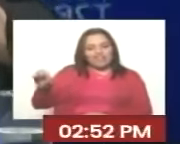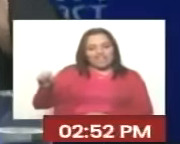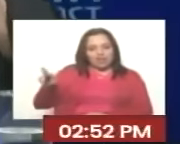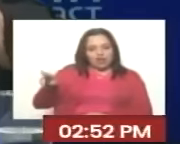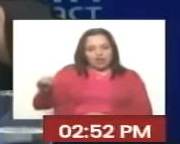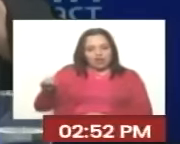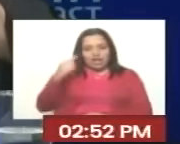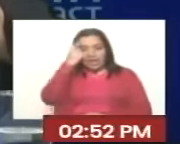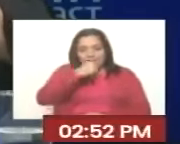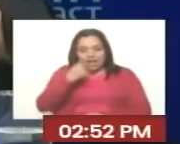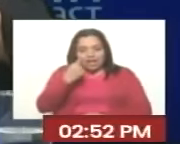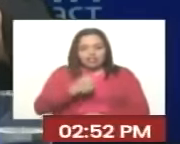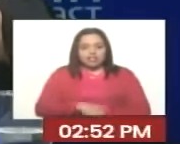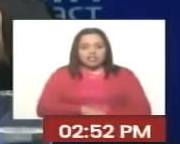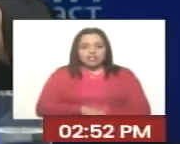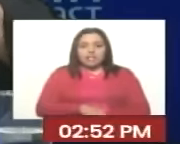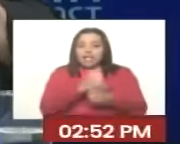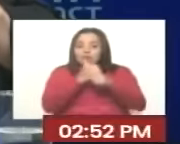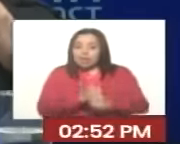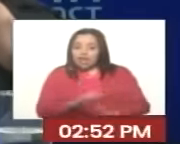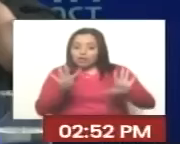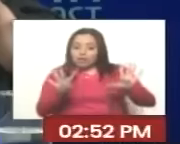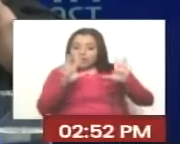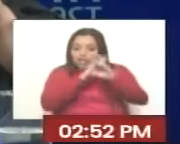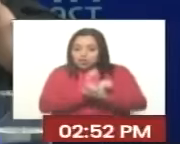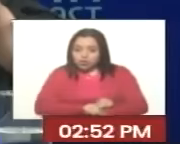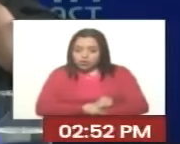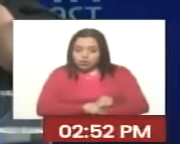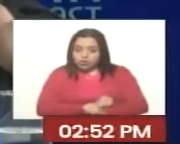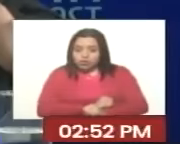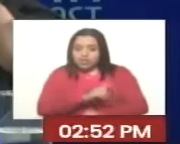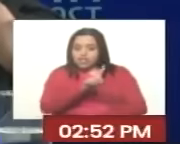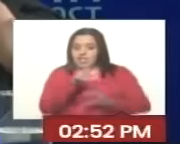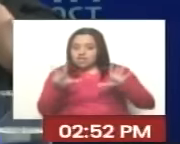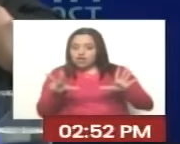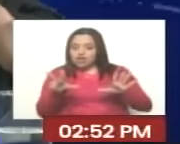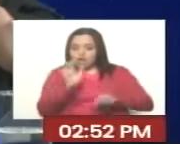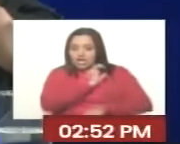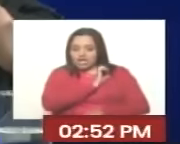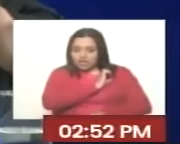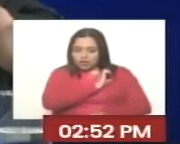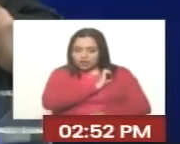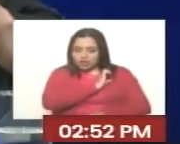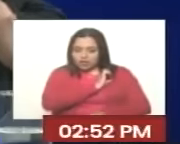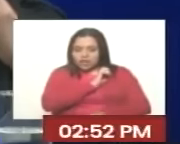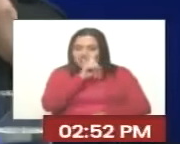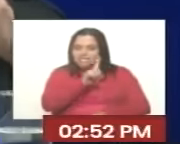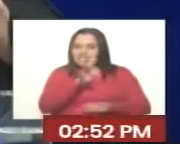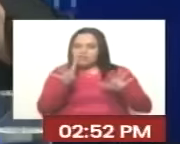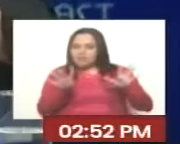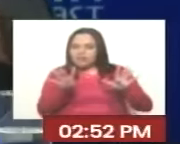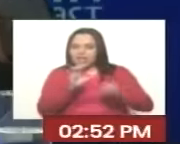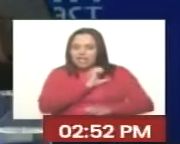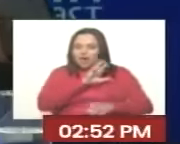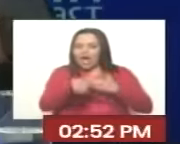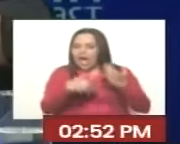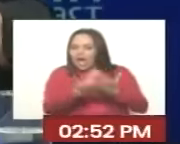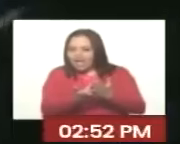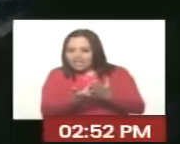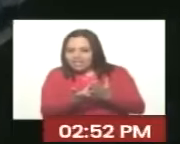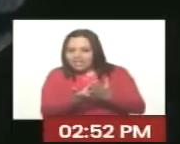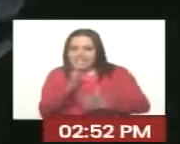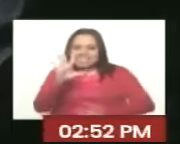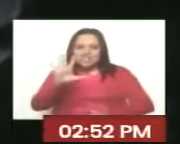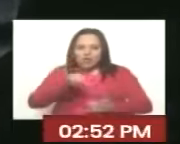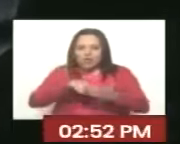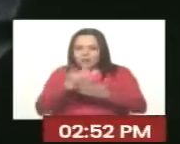fría, esperar desde las 9 de la noche de un 18 de enero, de un 19 de enero, hasta las 5